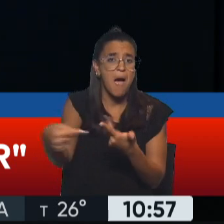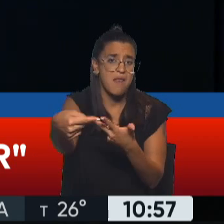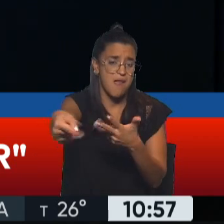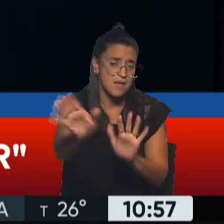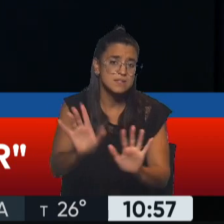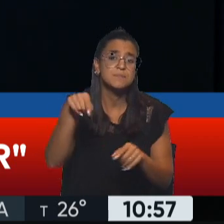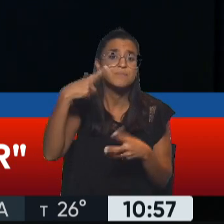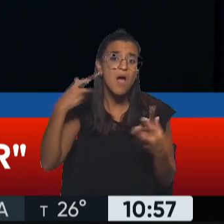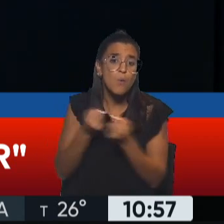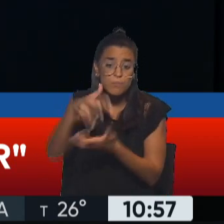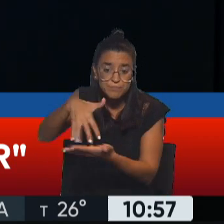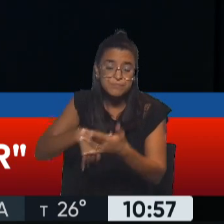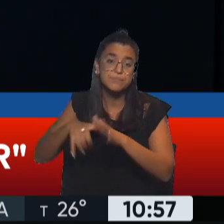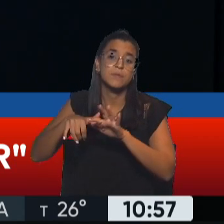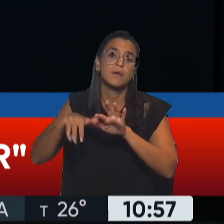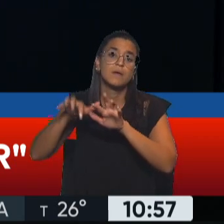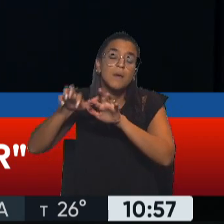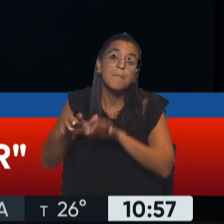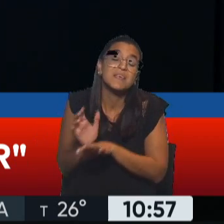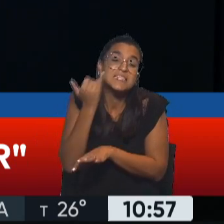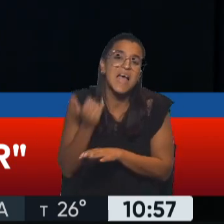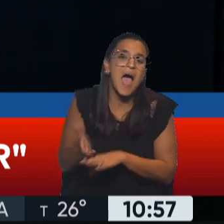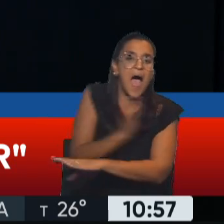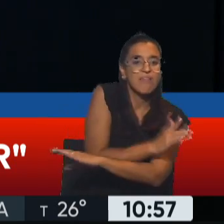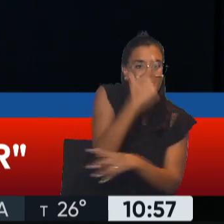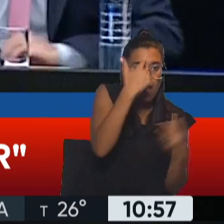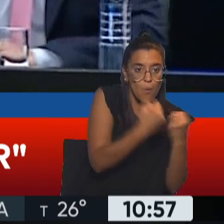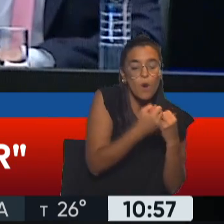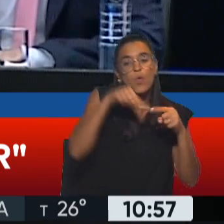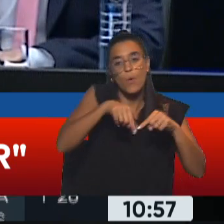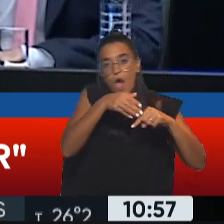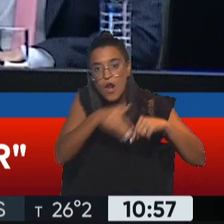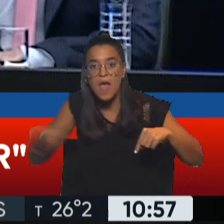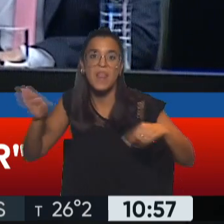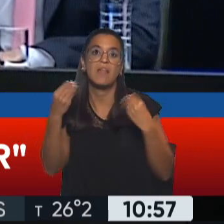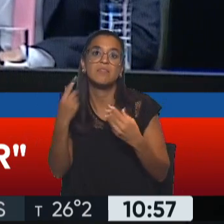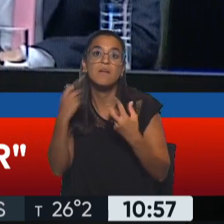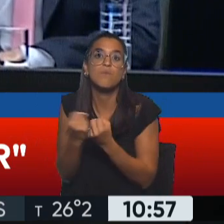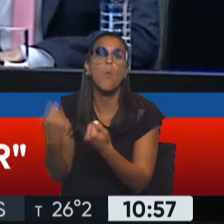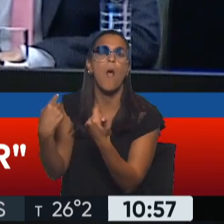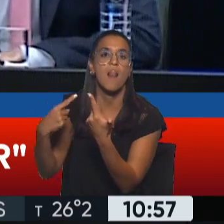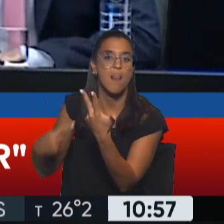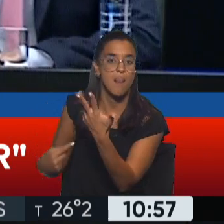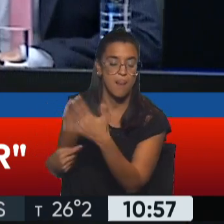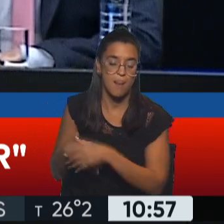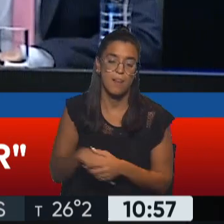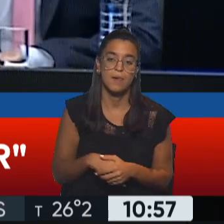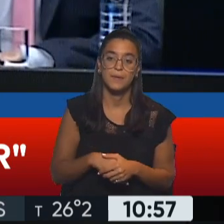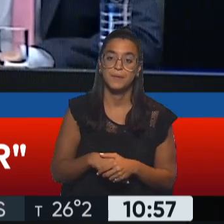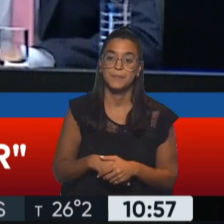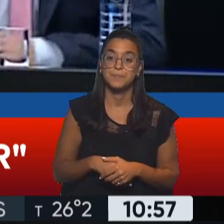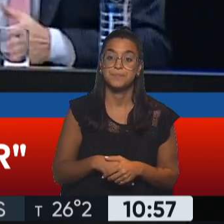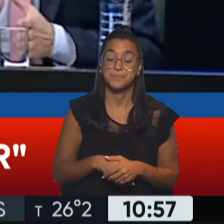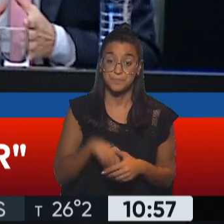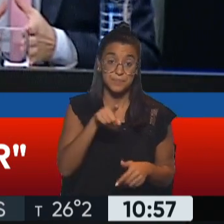esos memorandos se van a escribir sobre la base de lo que ya se ha acordado. Y lo que se hará es, lo que